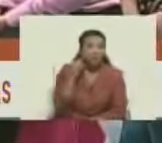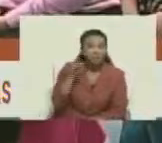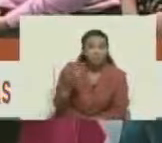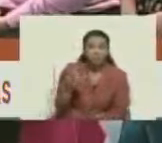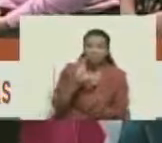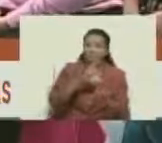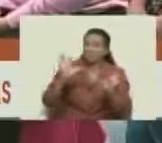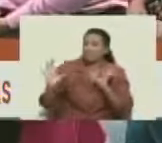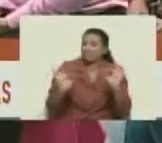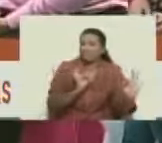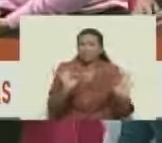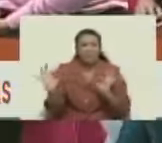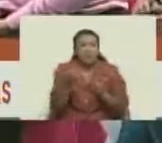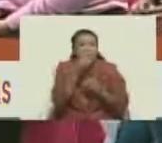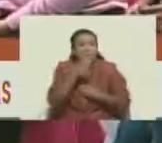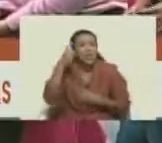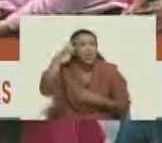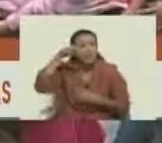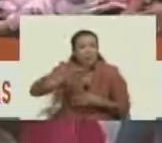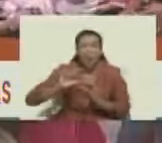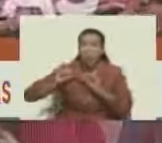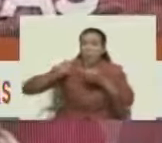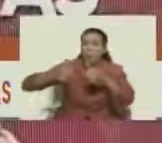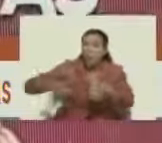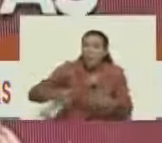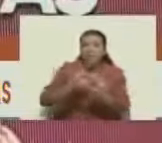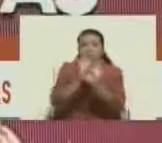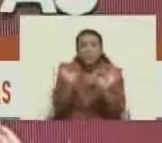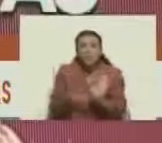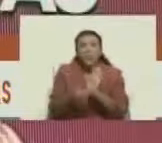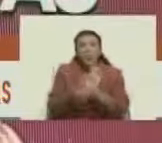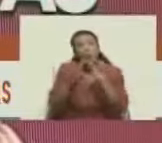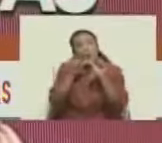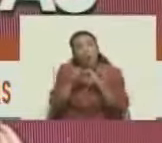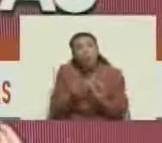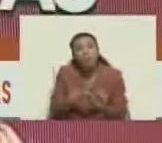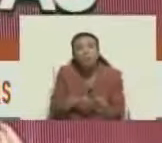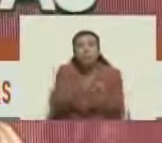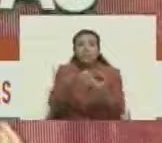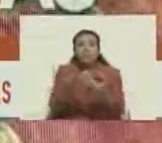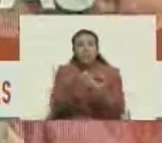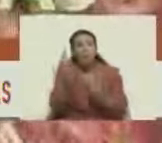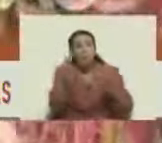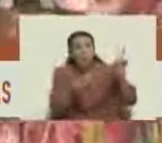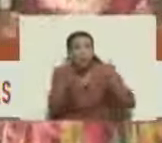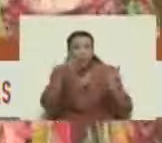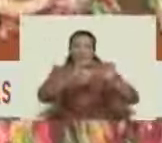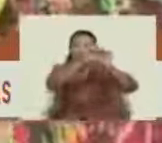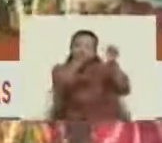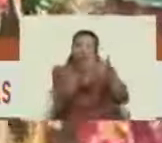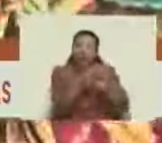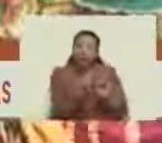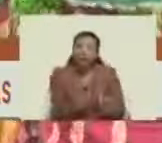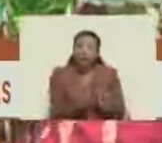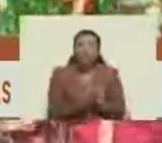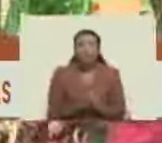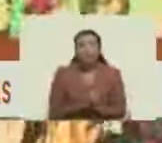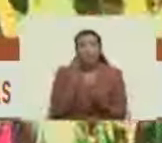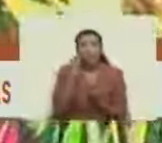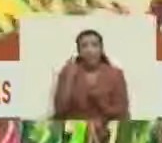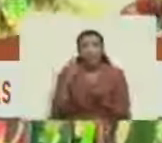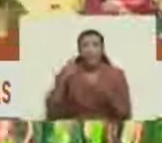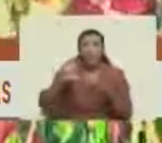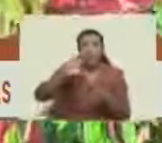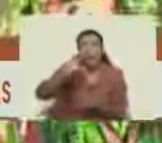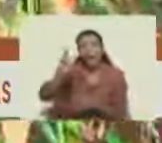un acto artístico que el día de hoy inicia y pues continúa esta exhibición artística con las